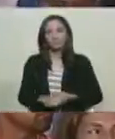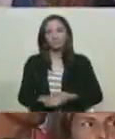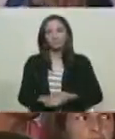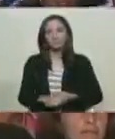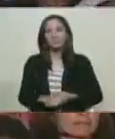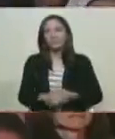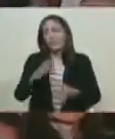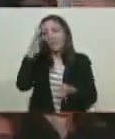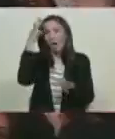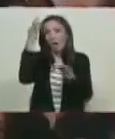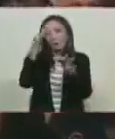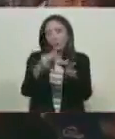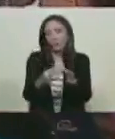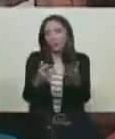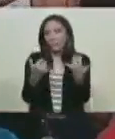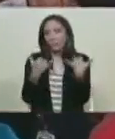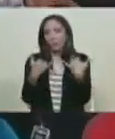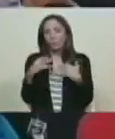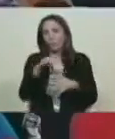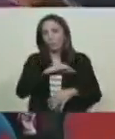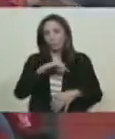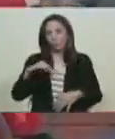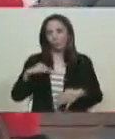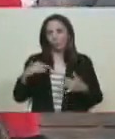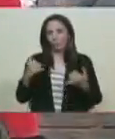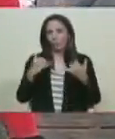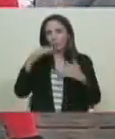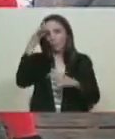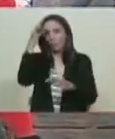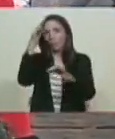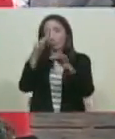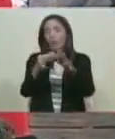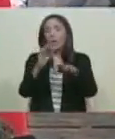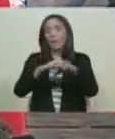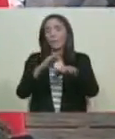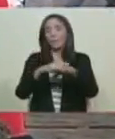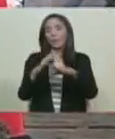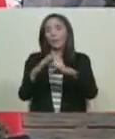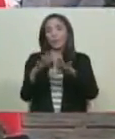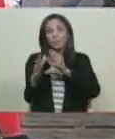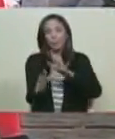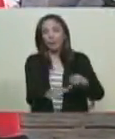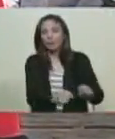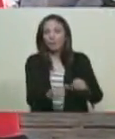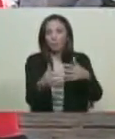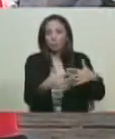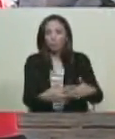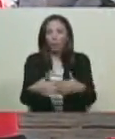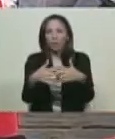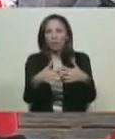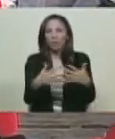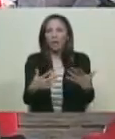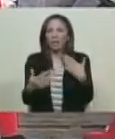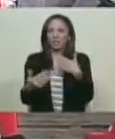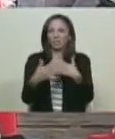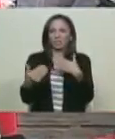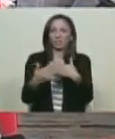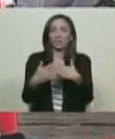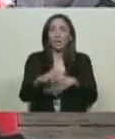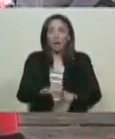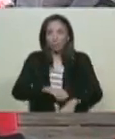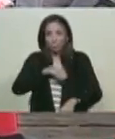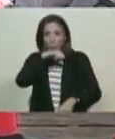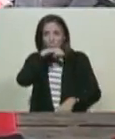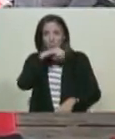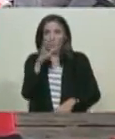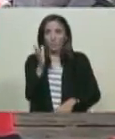La fe en nosotros mismos, porque la oligarquía y el imperialismo quieren destruir la autoestima